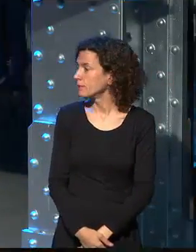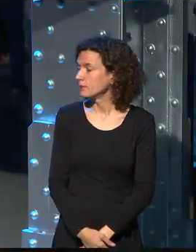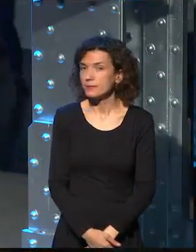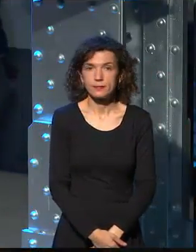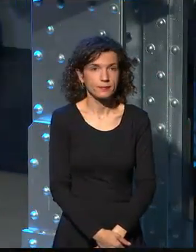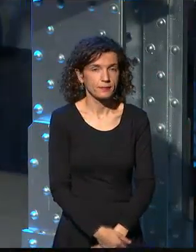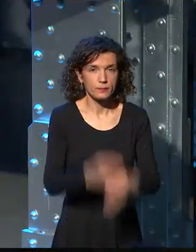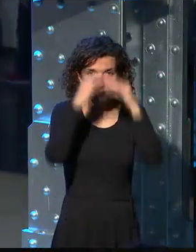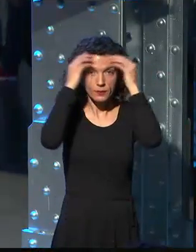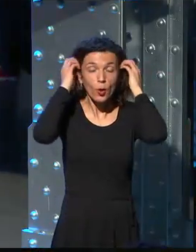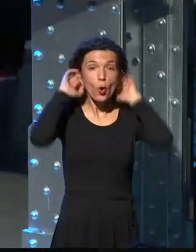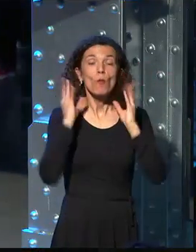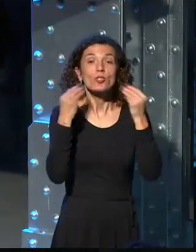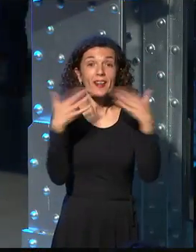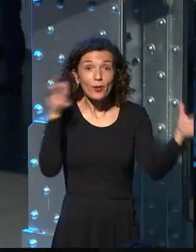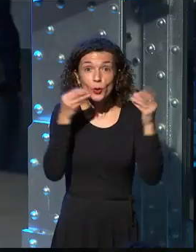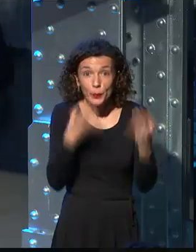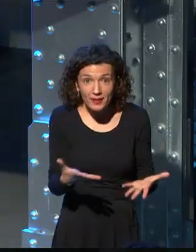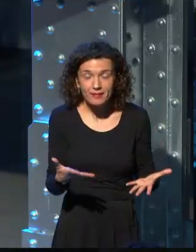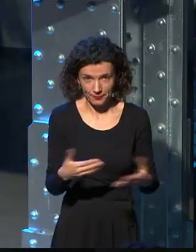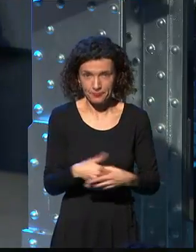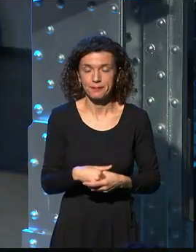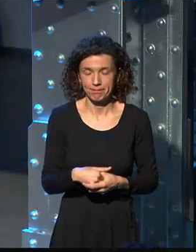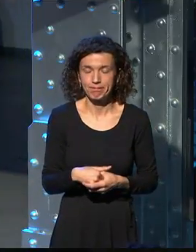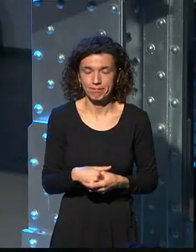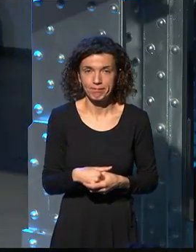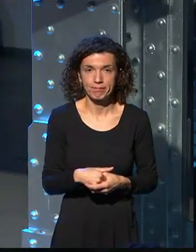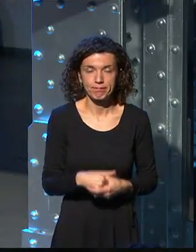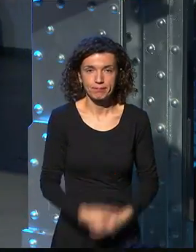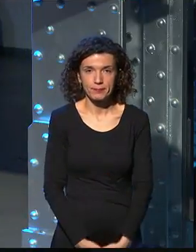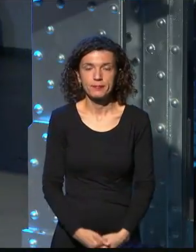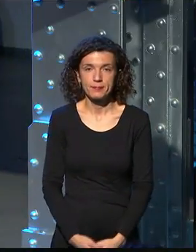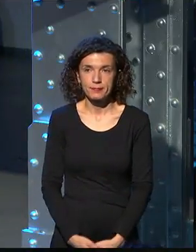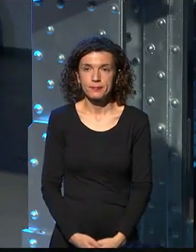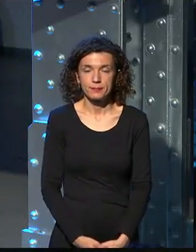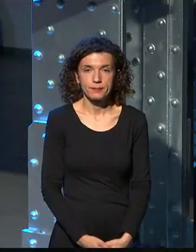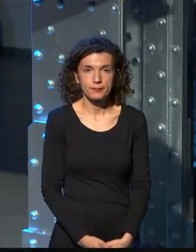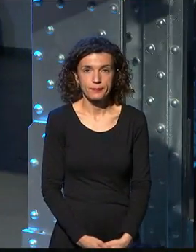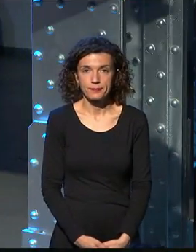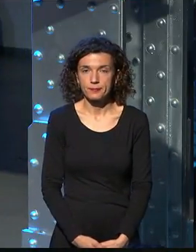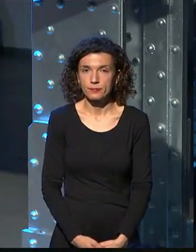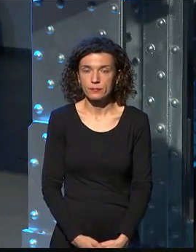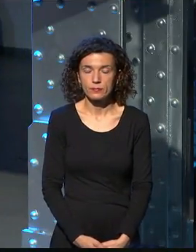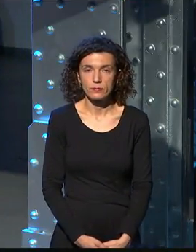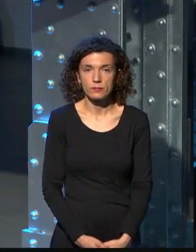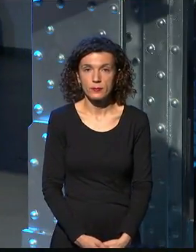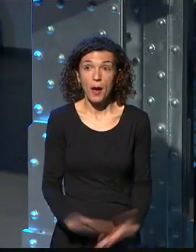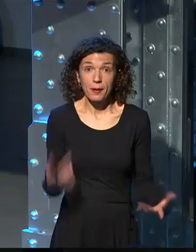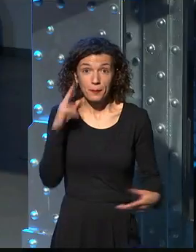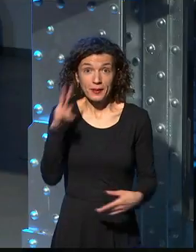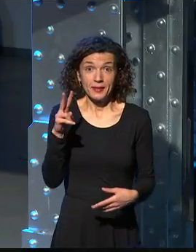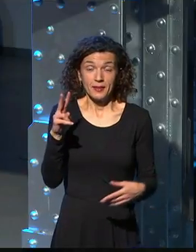Pues, muchas gracias. ¿Me oís todos? Sí, vale. Voy a intentar poner mi presentación